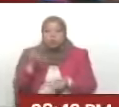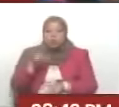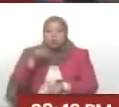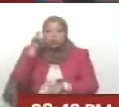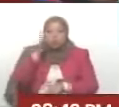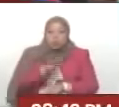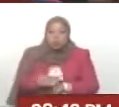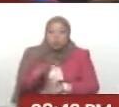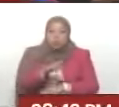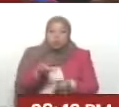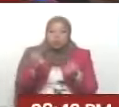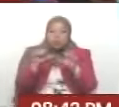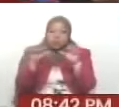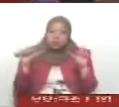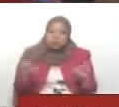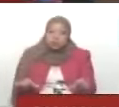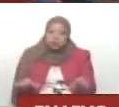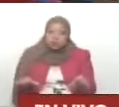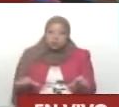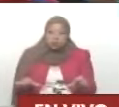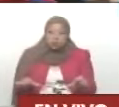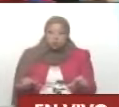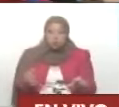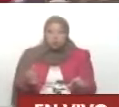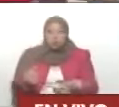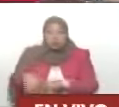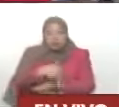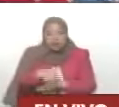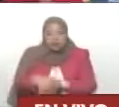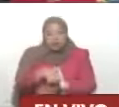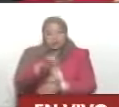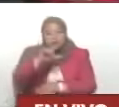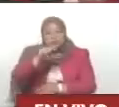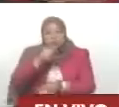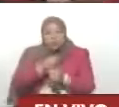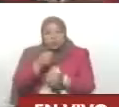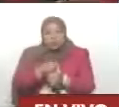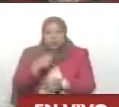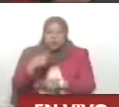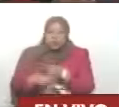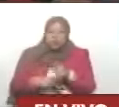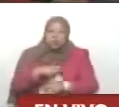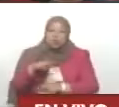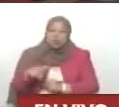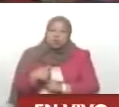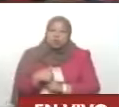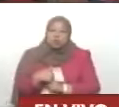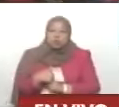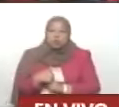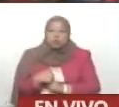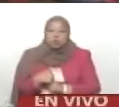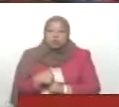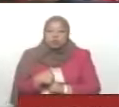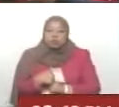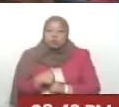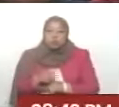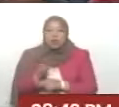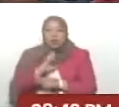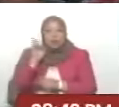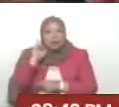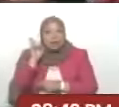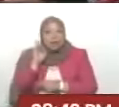un nuevo sistema. El sistema de calles, redes, medios, paredes y Radio